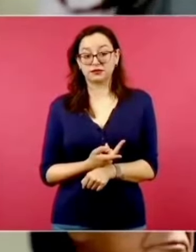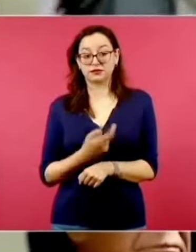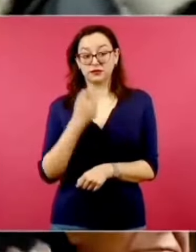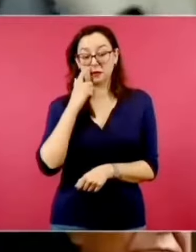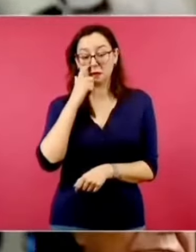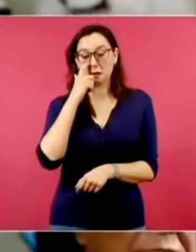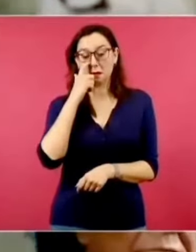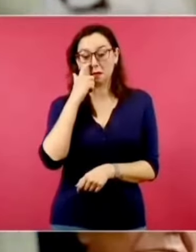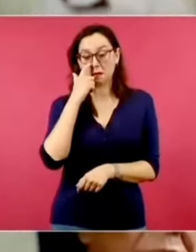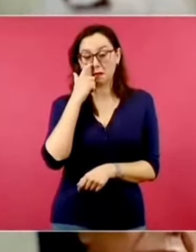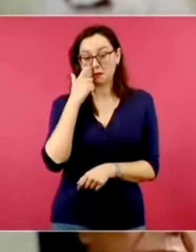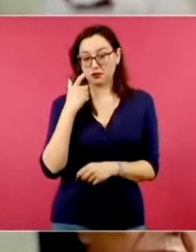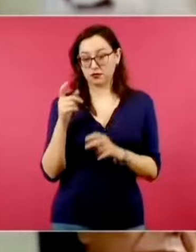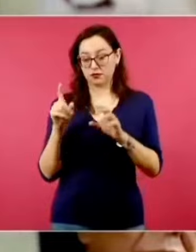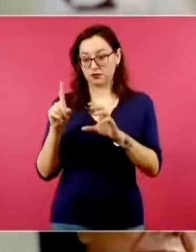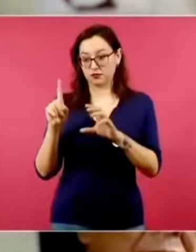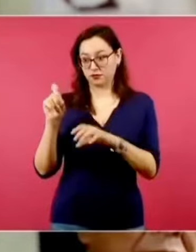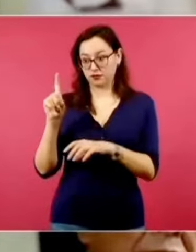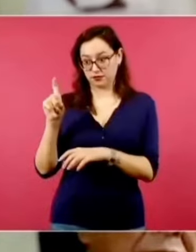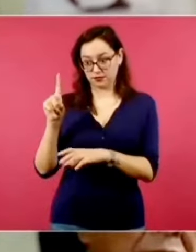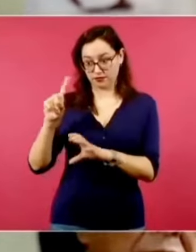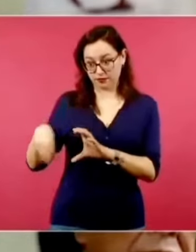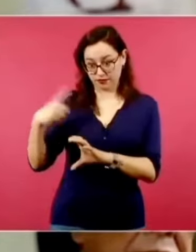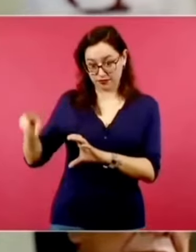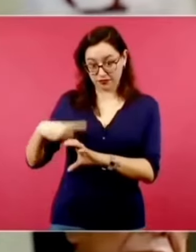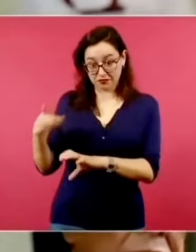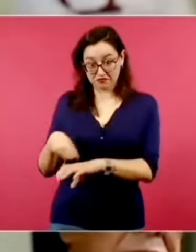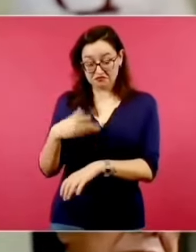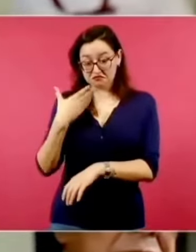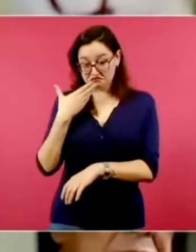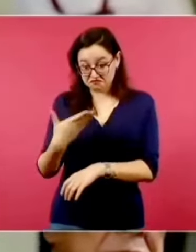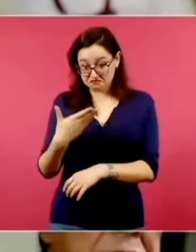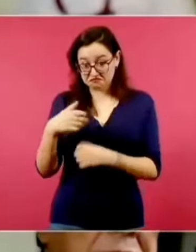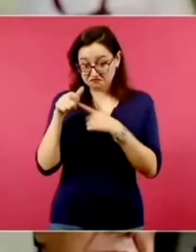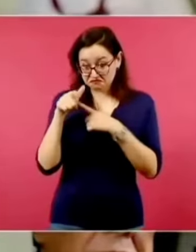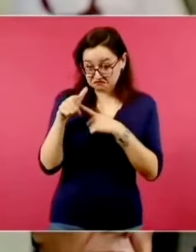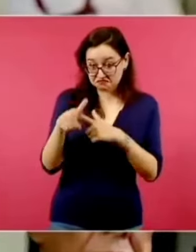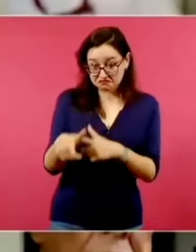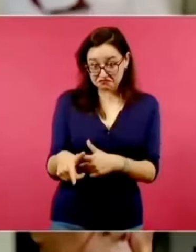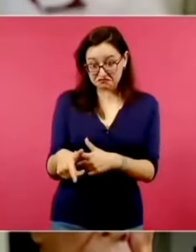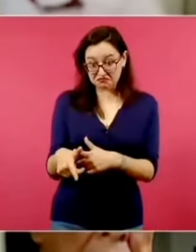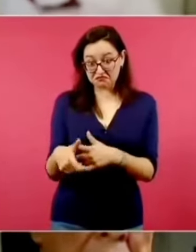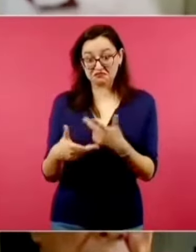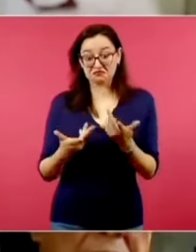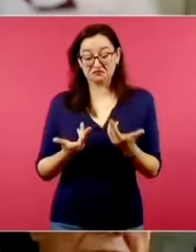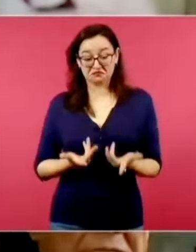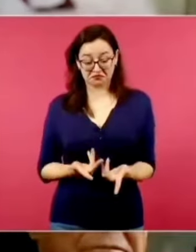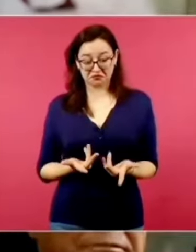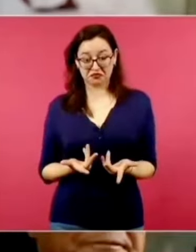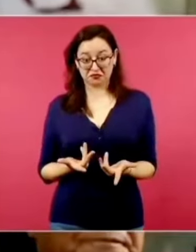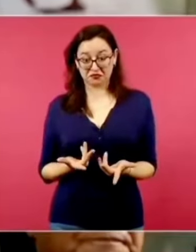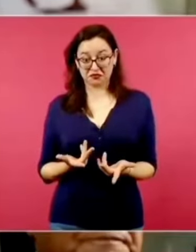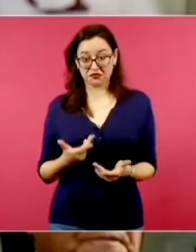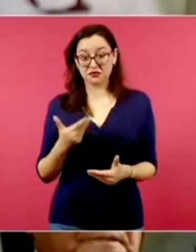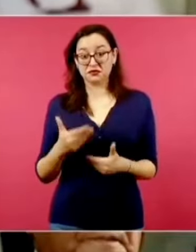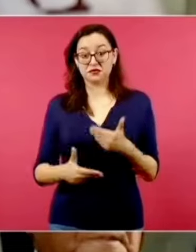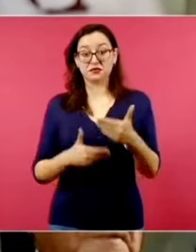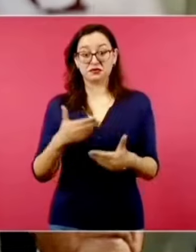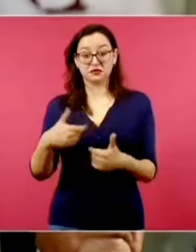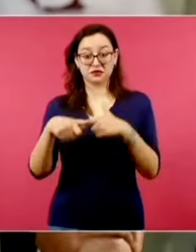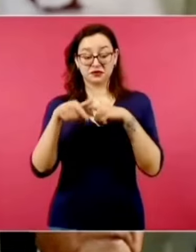apuesta las hidroeléc que las hidroeléctricas sean pues las las mayores generadoras de